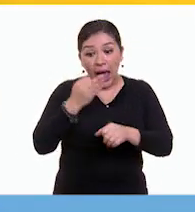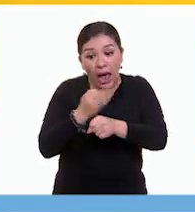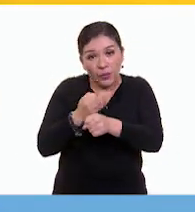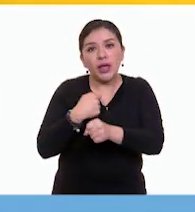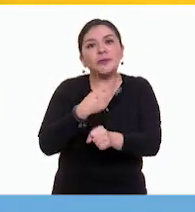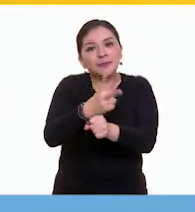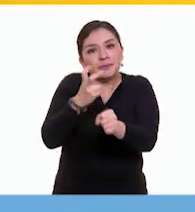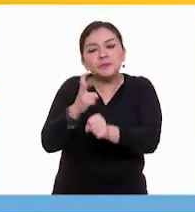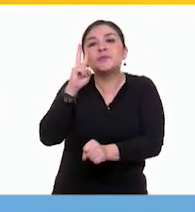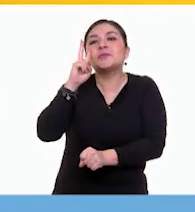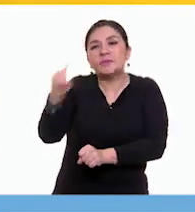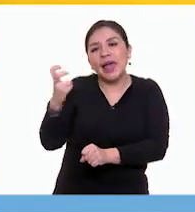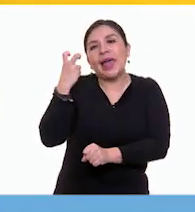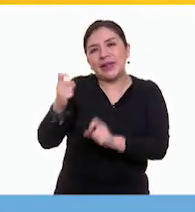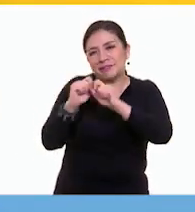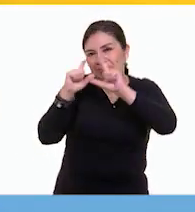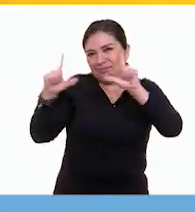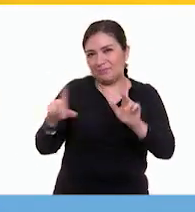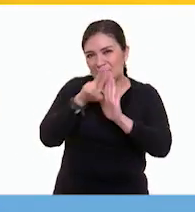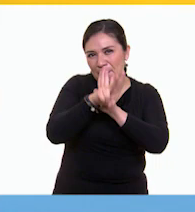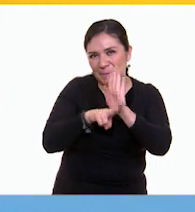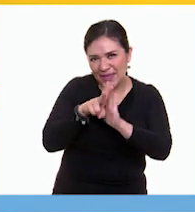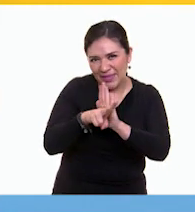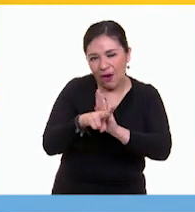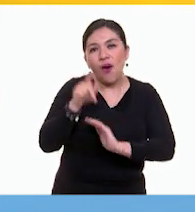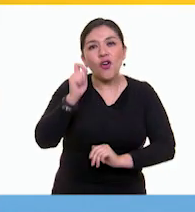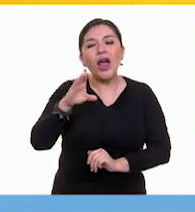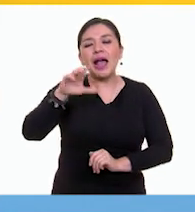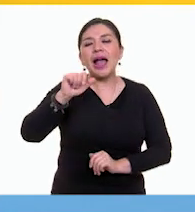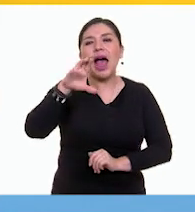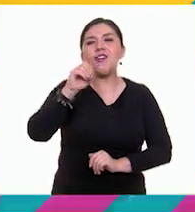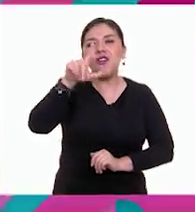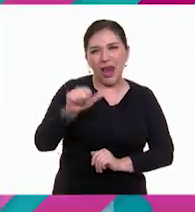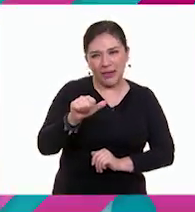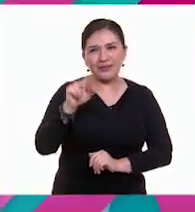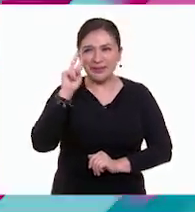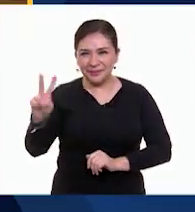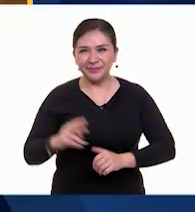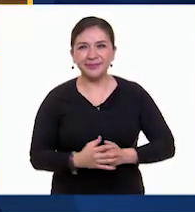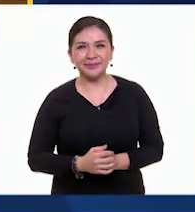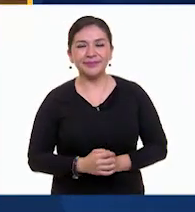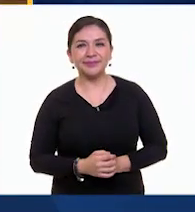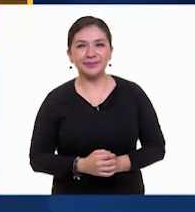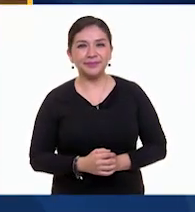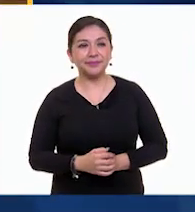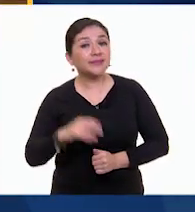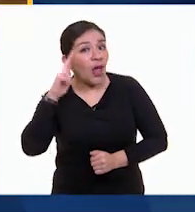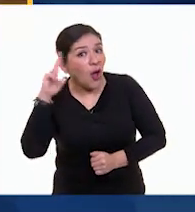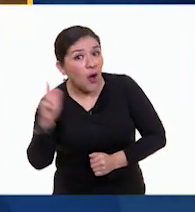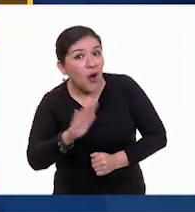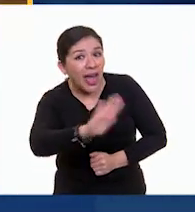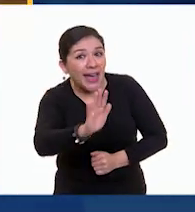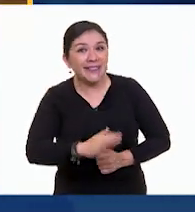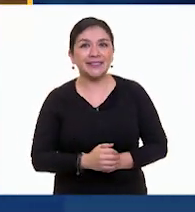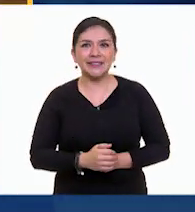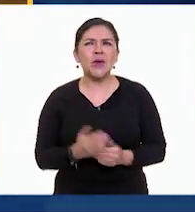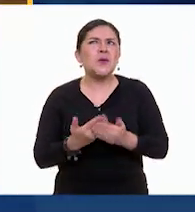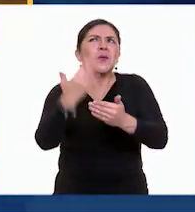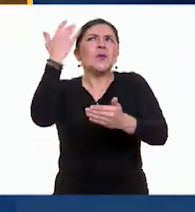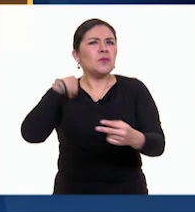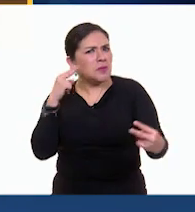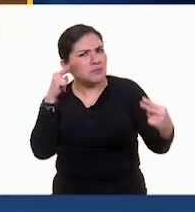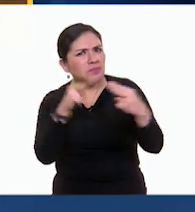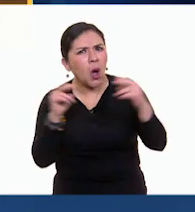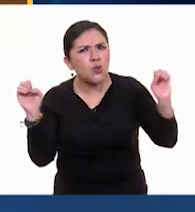los invito a ver la siguiente cápsula de Carola y Agustín. Hola, Carola. Hace días que no